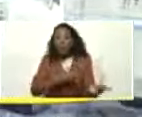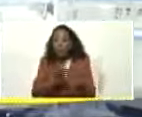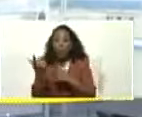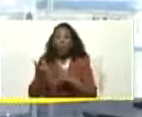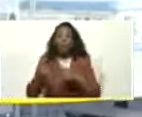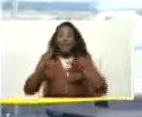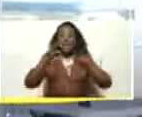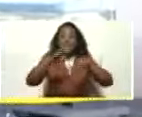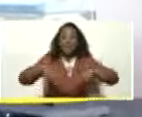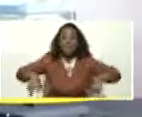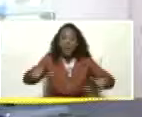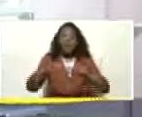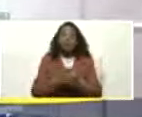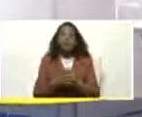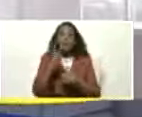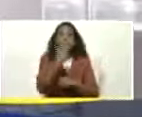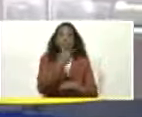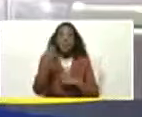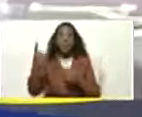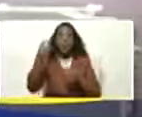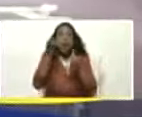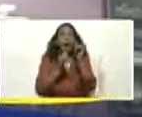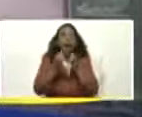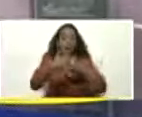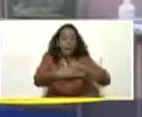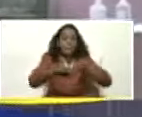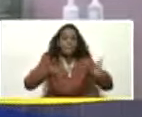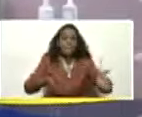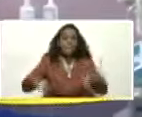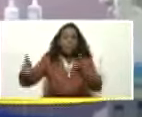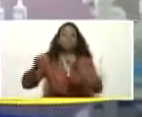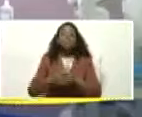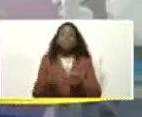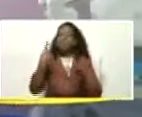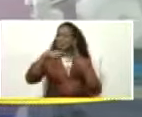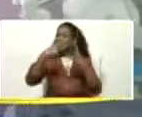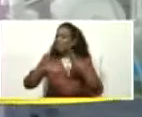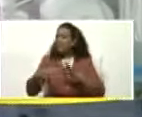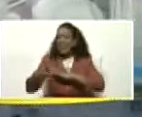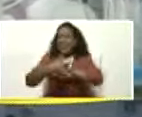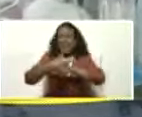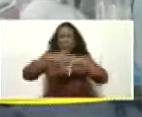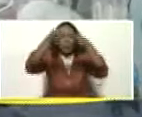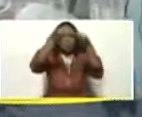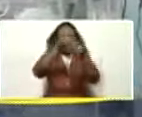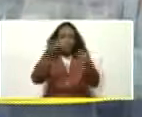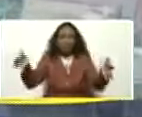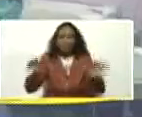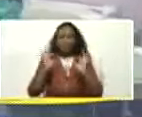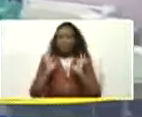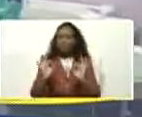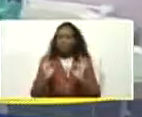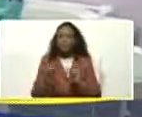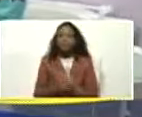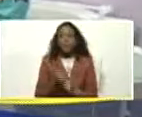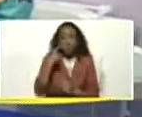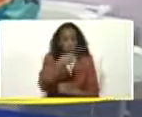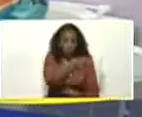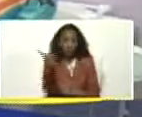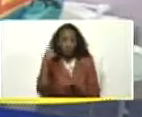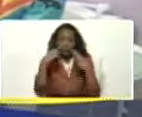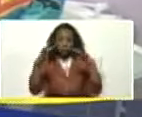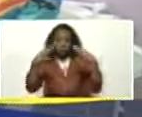seis mesas de mayo 21 cunas acrílicas etcétera etcétera para que ustedes